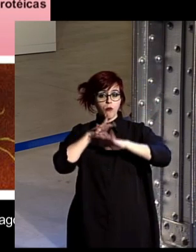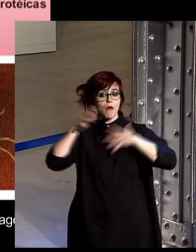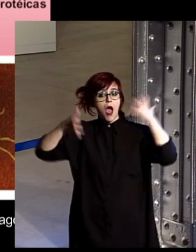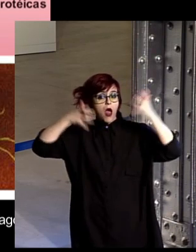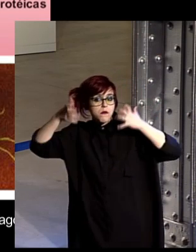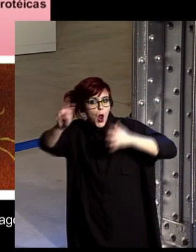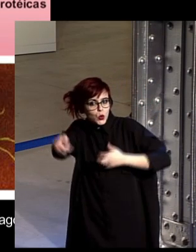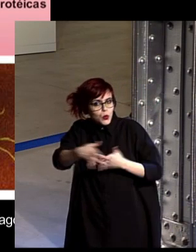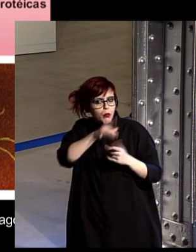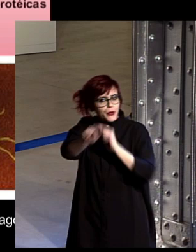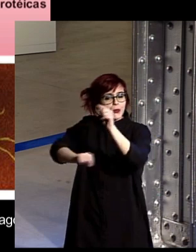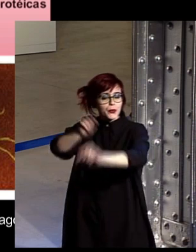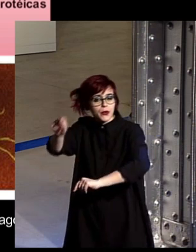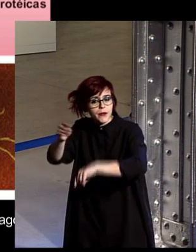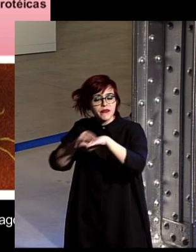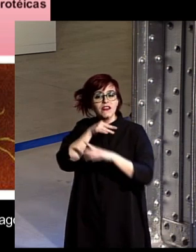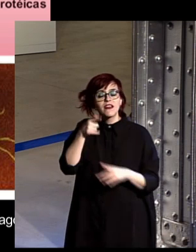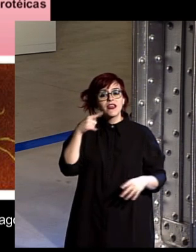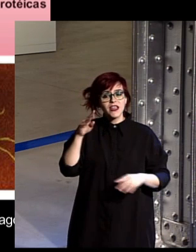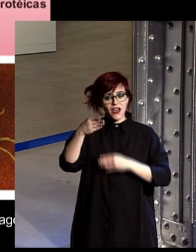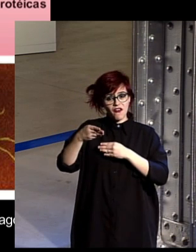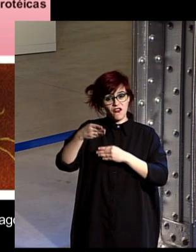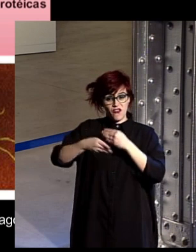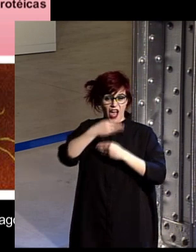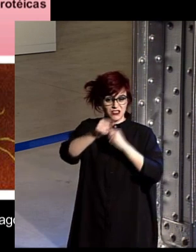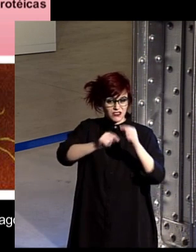especies animales y el bacteriófago es uno de los ejemplos de